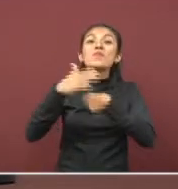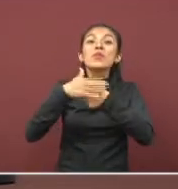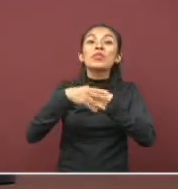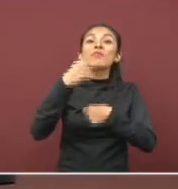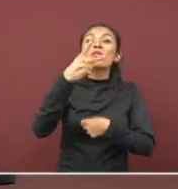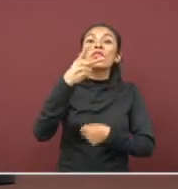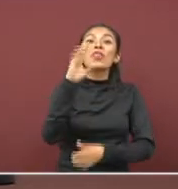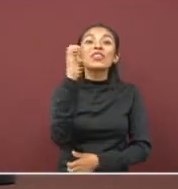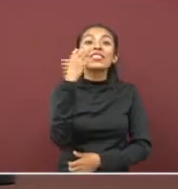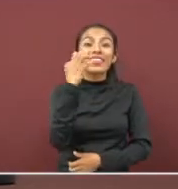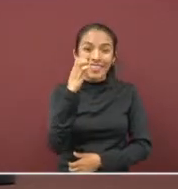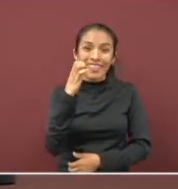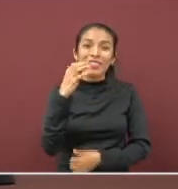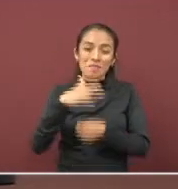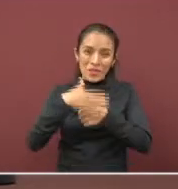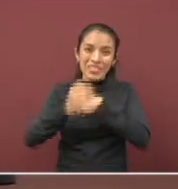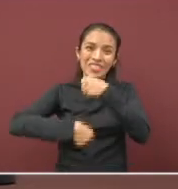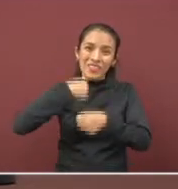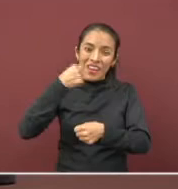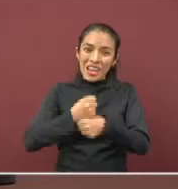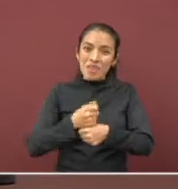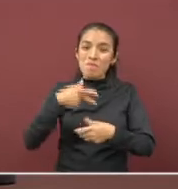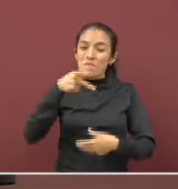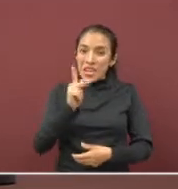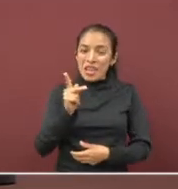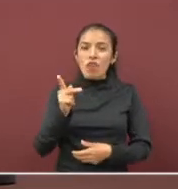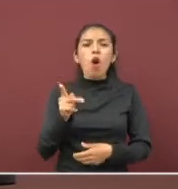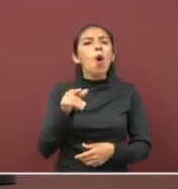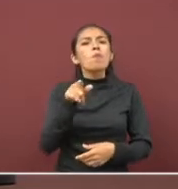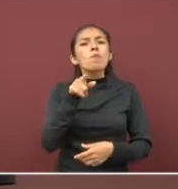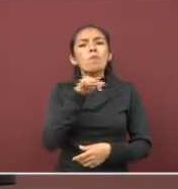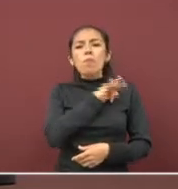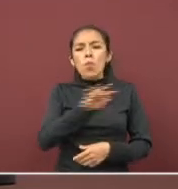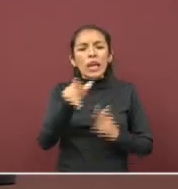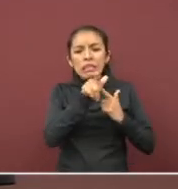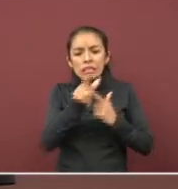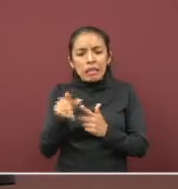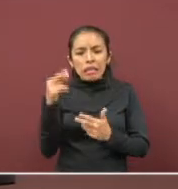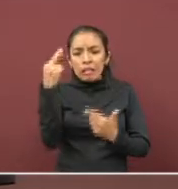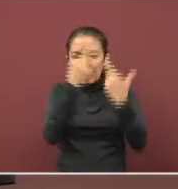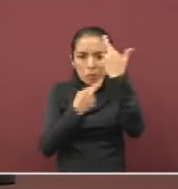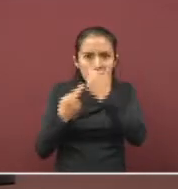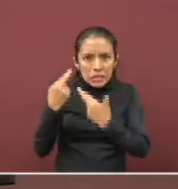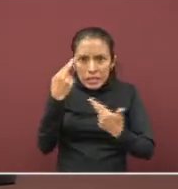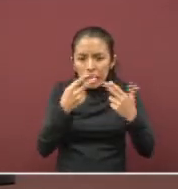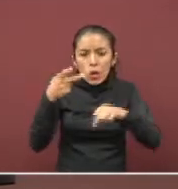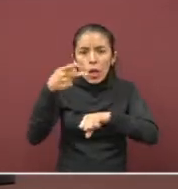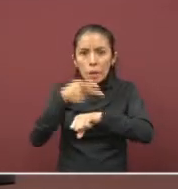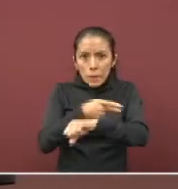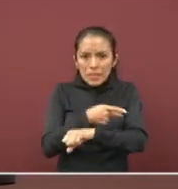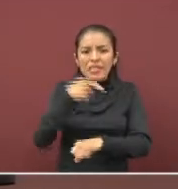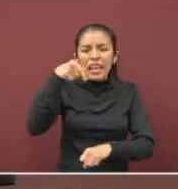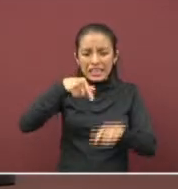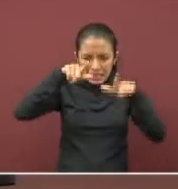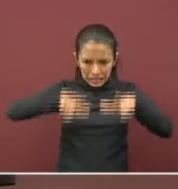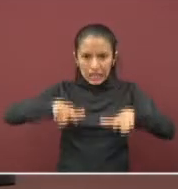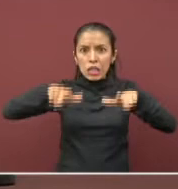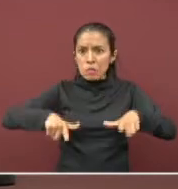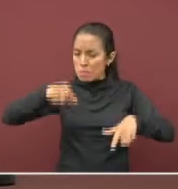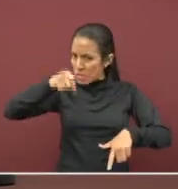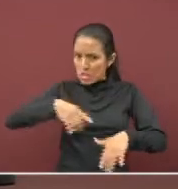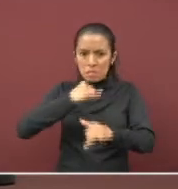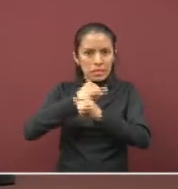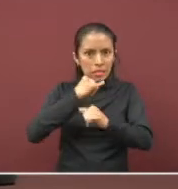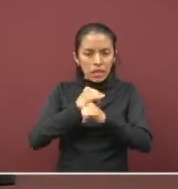de enero mientras tanto pueden consultar la actualización diaria en esta misma plataforma y